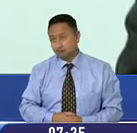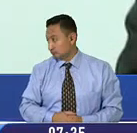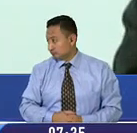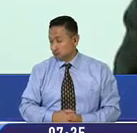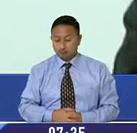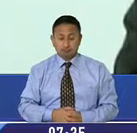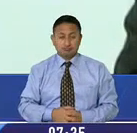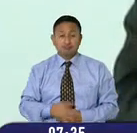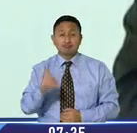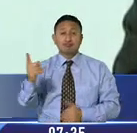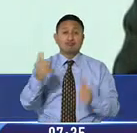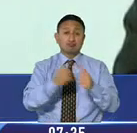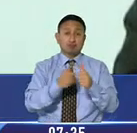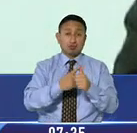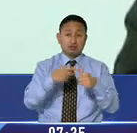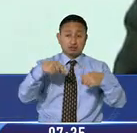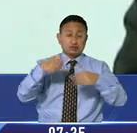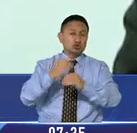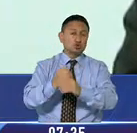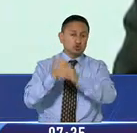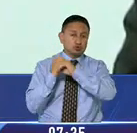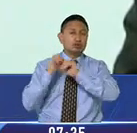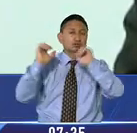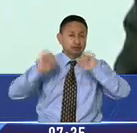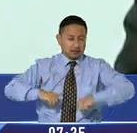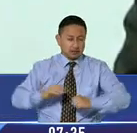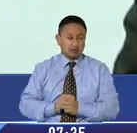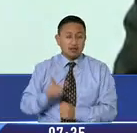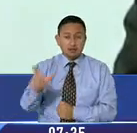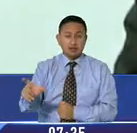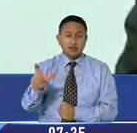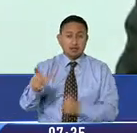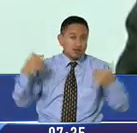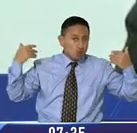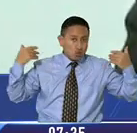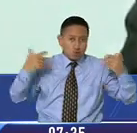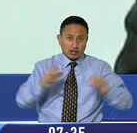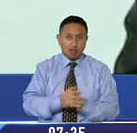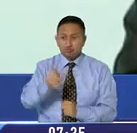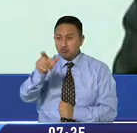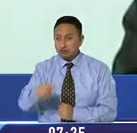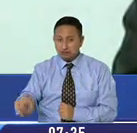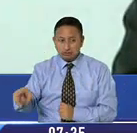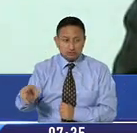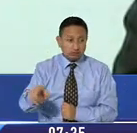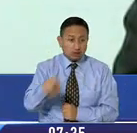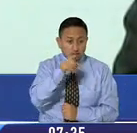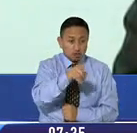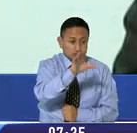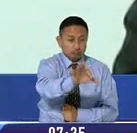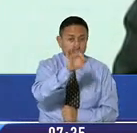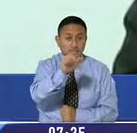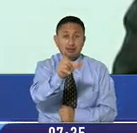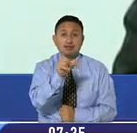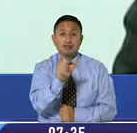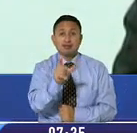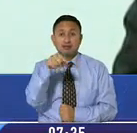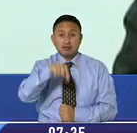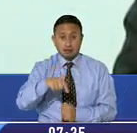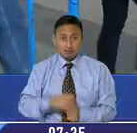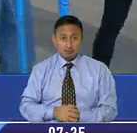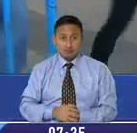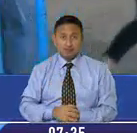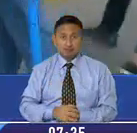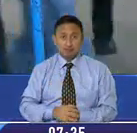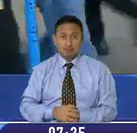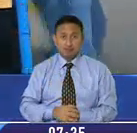la obligatoriedad de controlar de manera aleatoria la portabilidad del certificado carnet de vacunación actualizado.